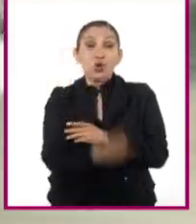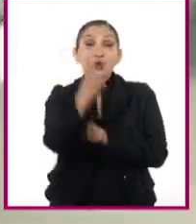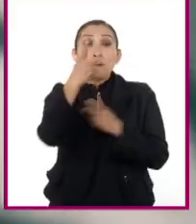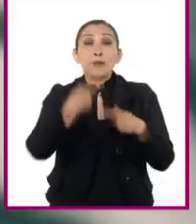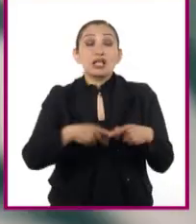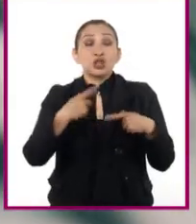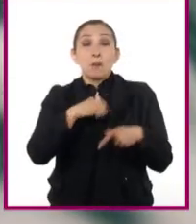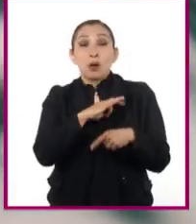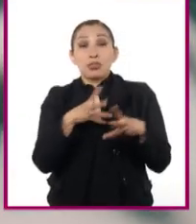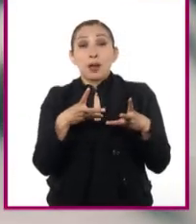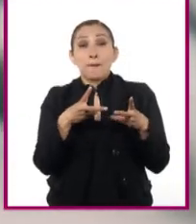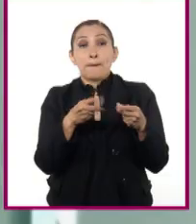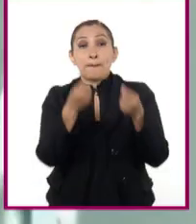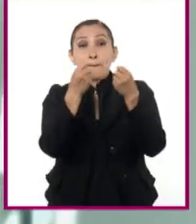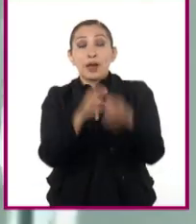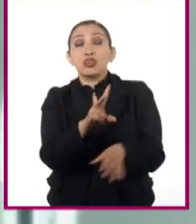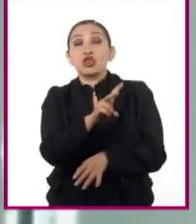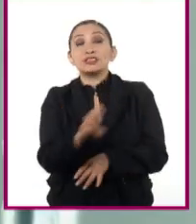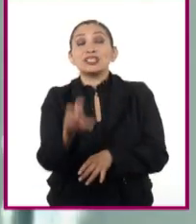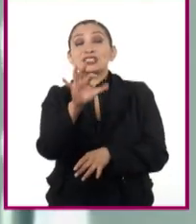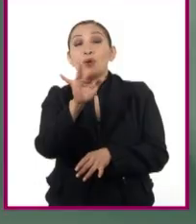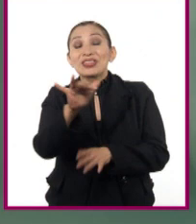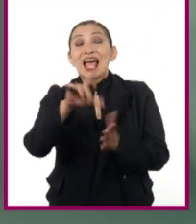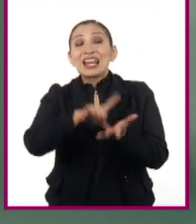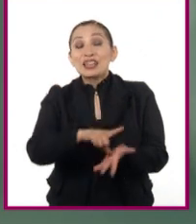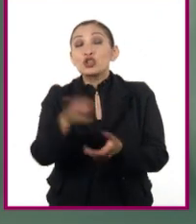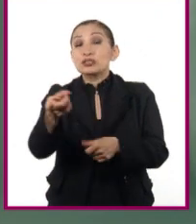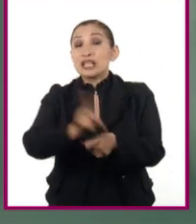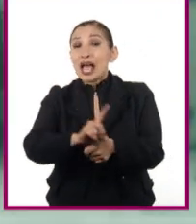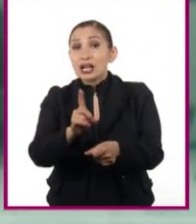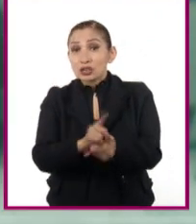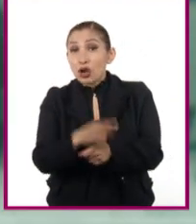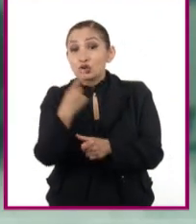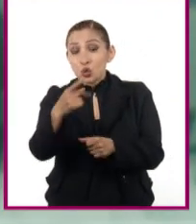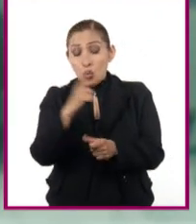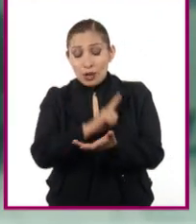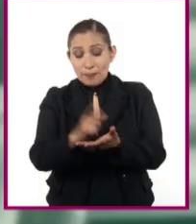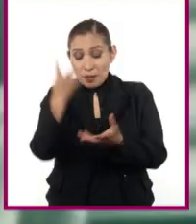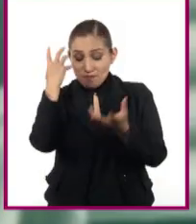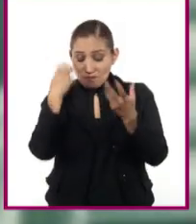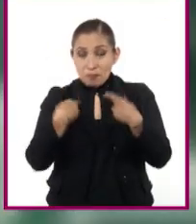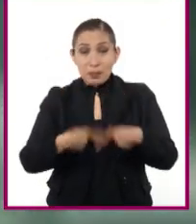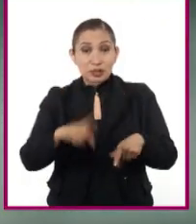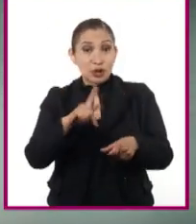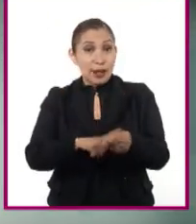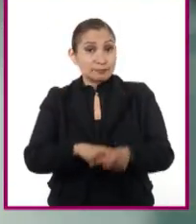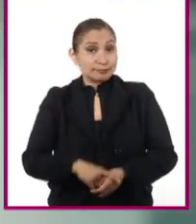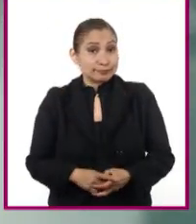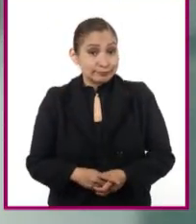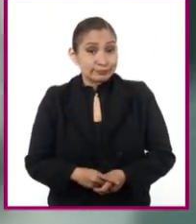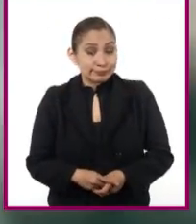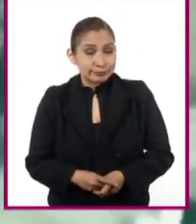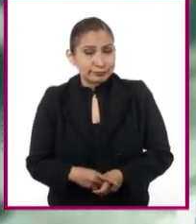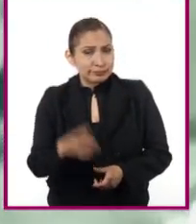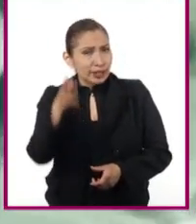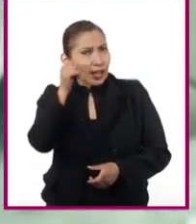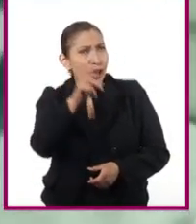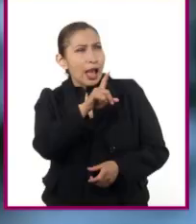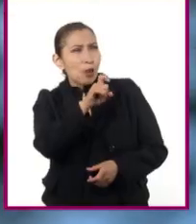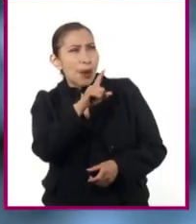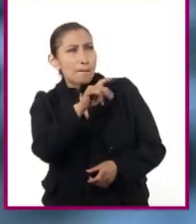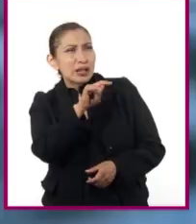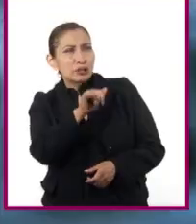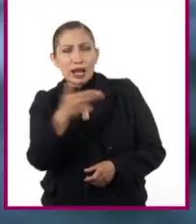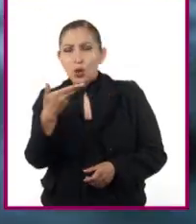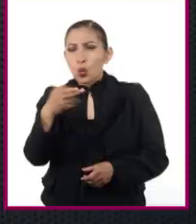Una persona puede llegar a malgastar hasta 250 litros diarios en su aseo personal. Los conceptos de agua